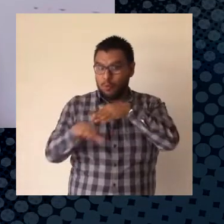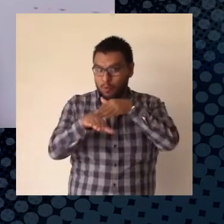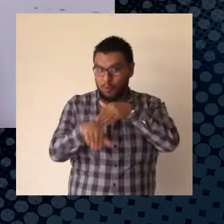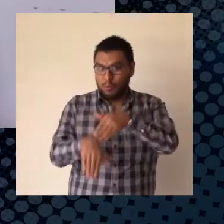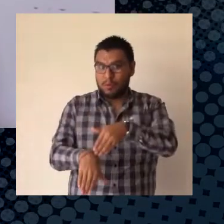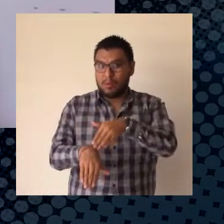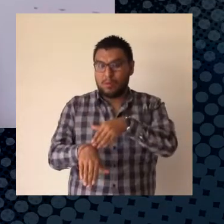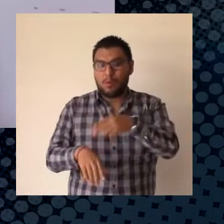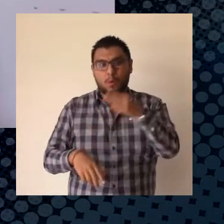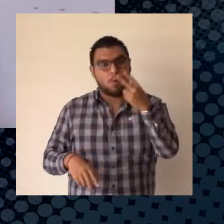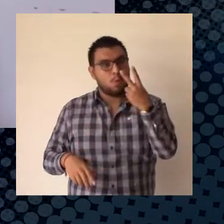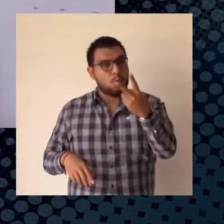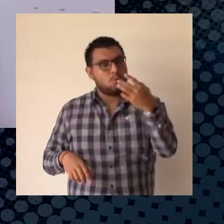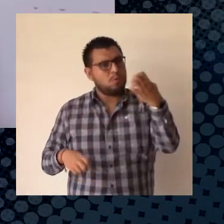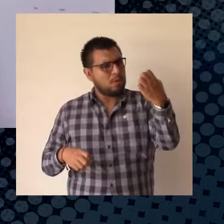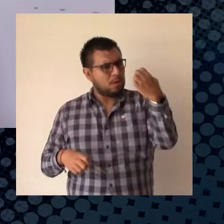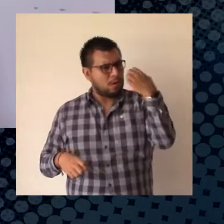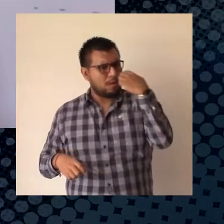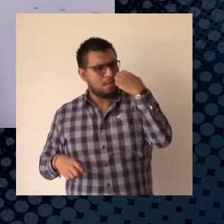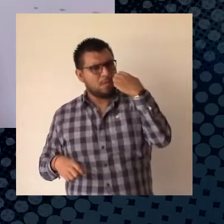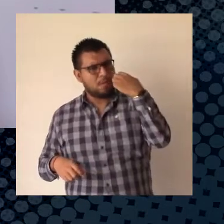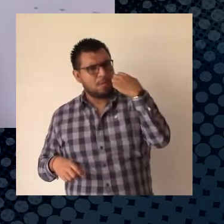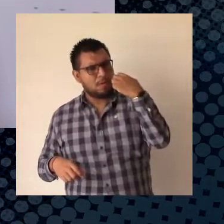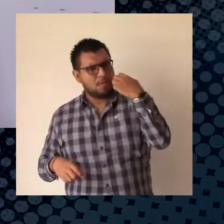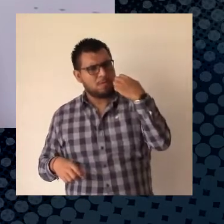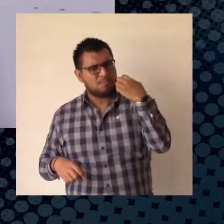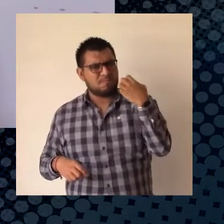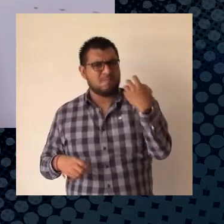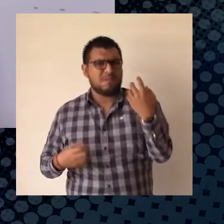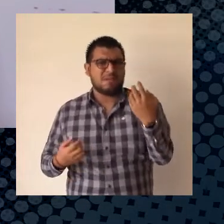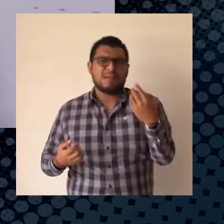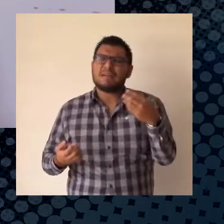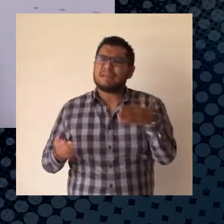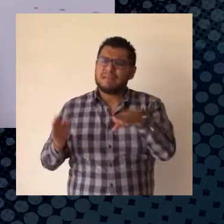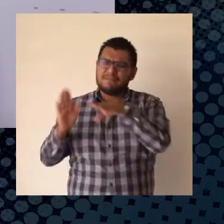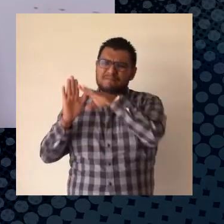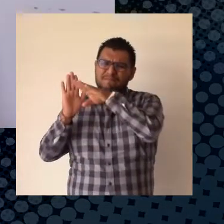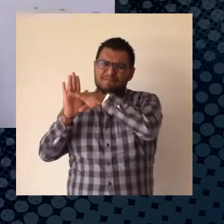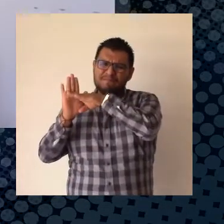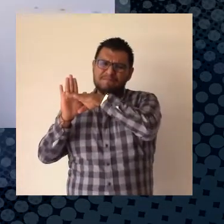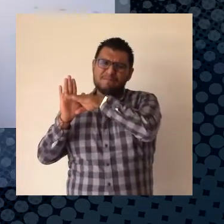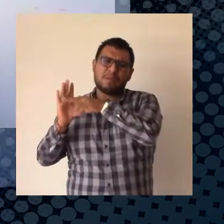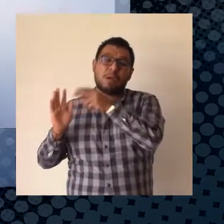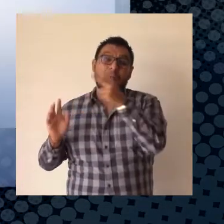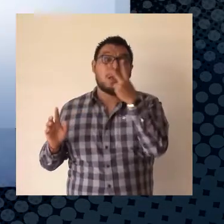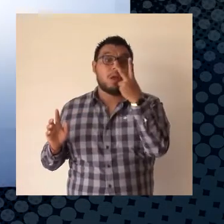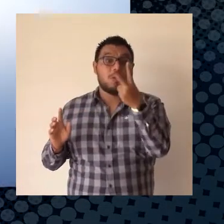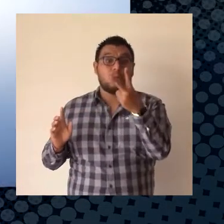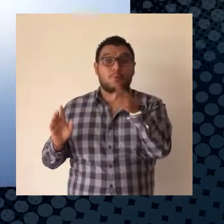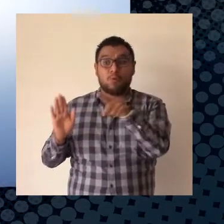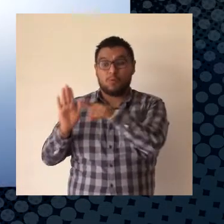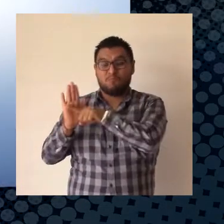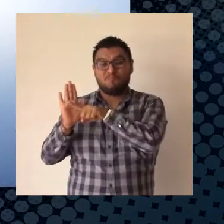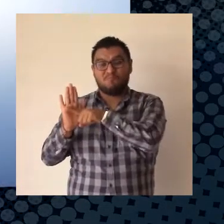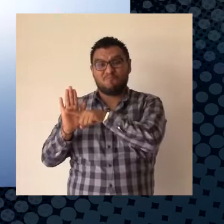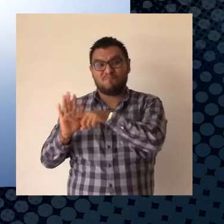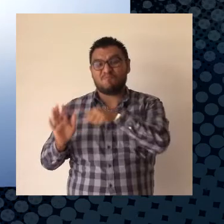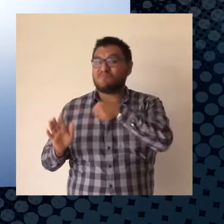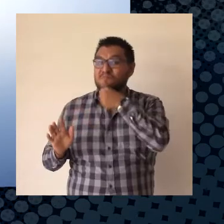dos enemigos porque los pone en forma también negativa. Y los dos son la